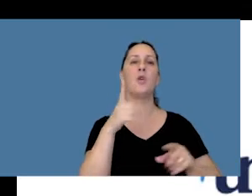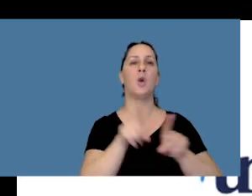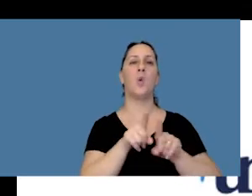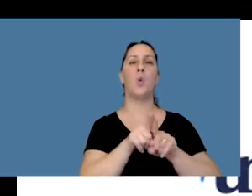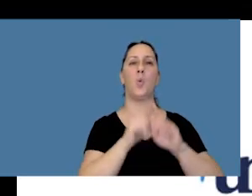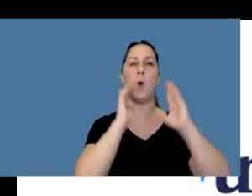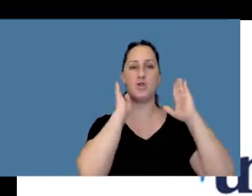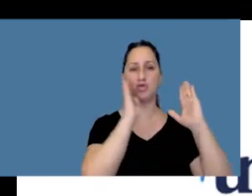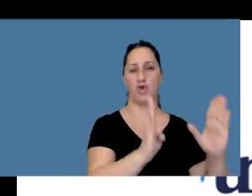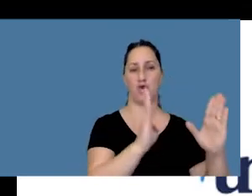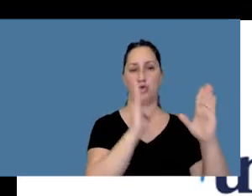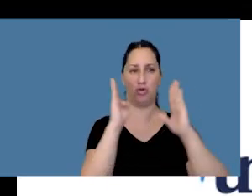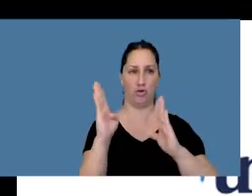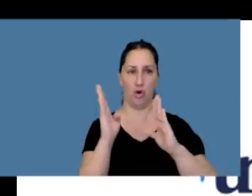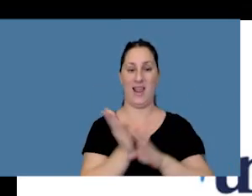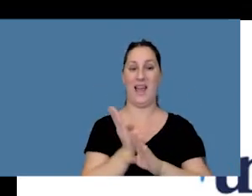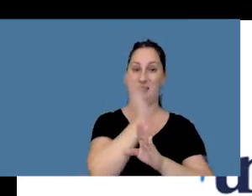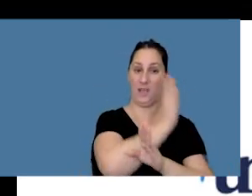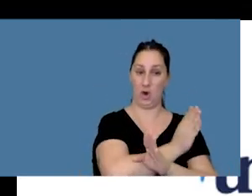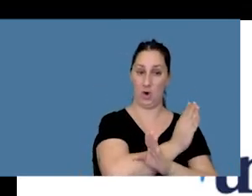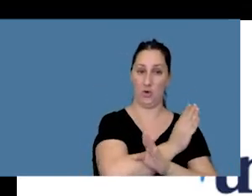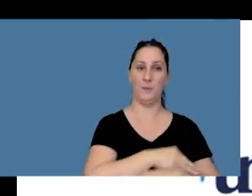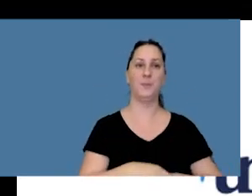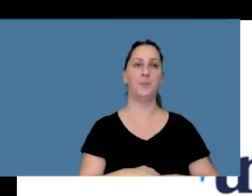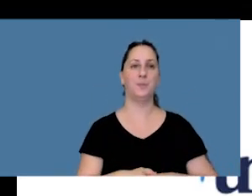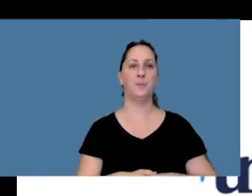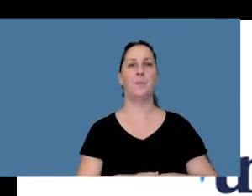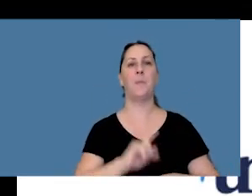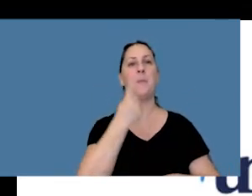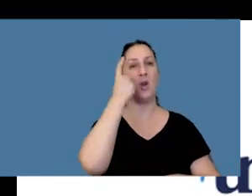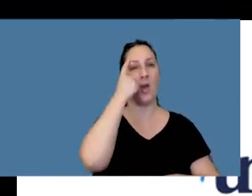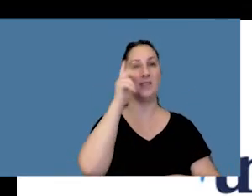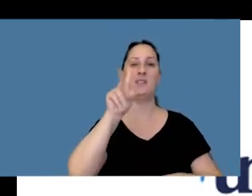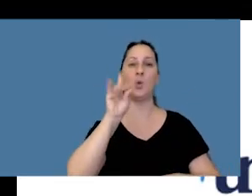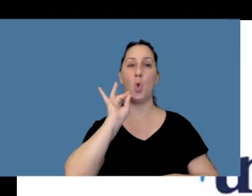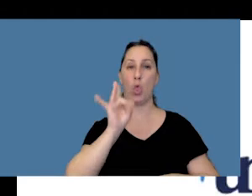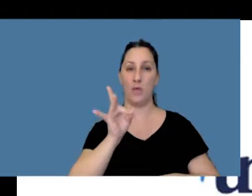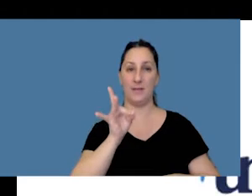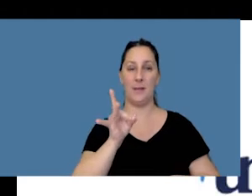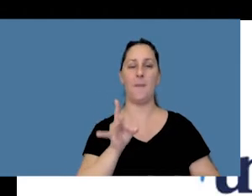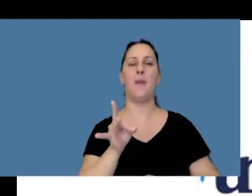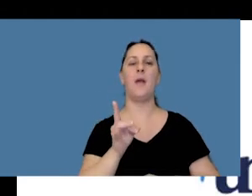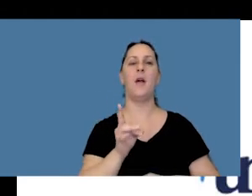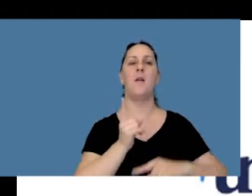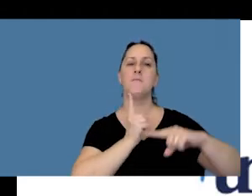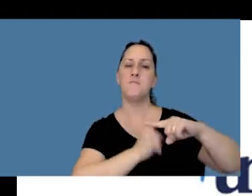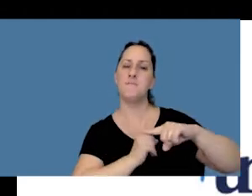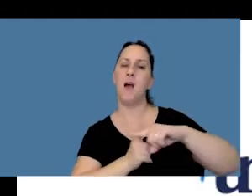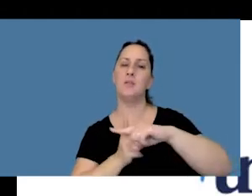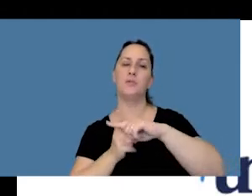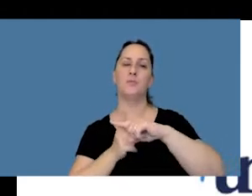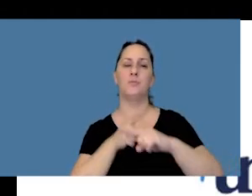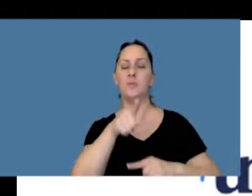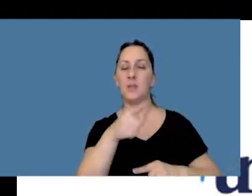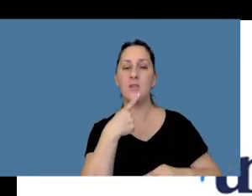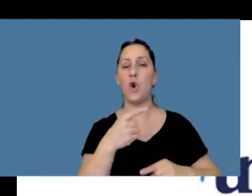semestre calendario inmediato anterior, 1 de enero al 31 de diciembre, sumarizo todos los parámetros, determino